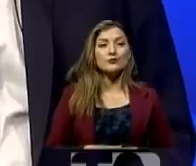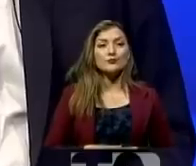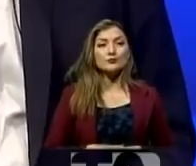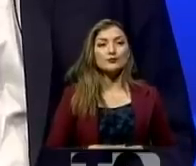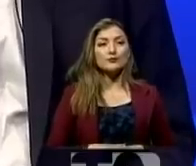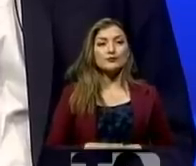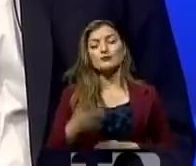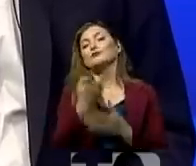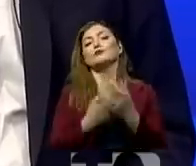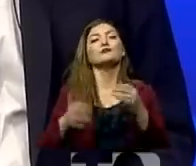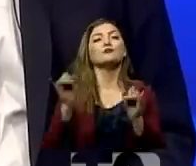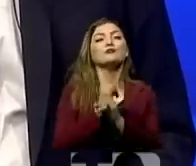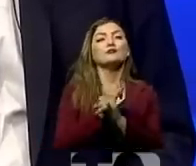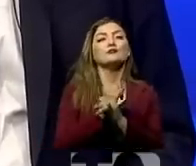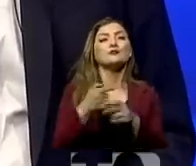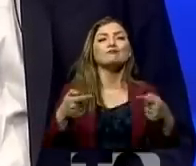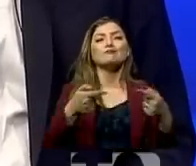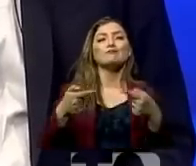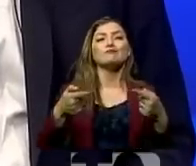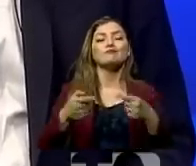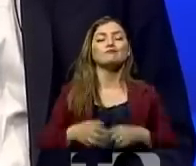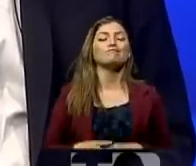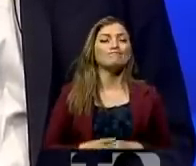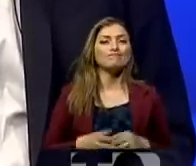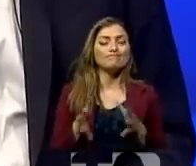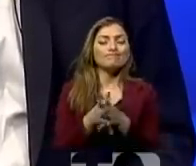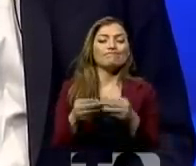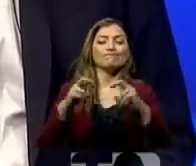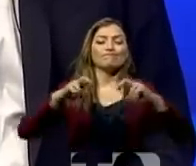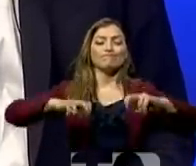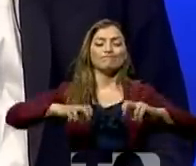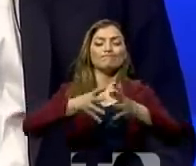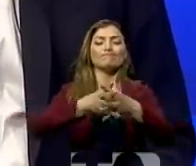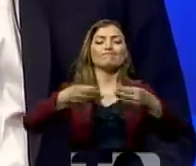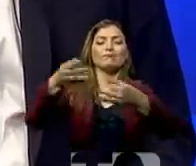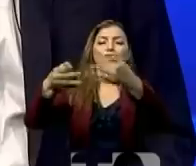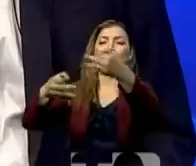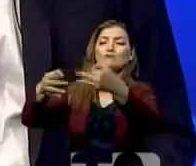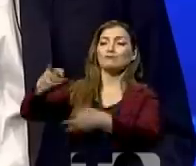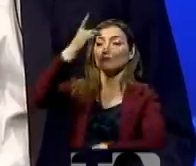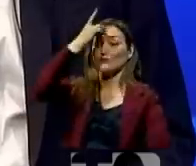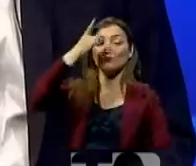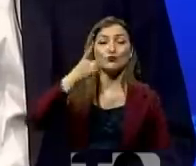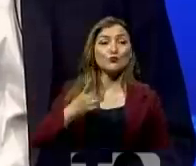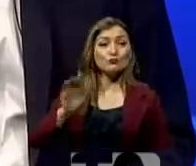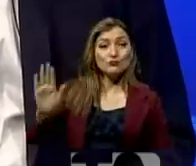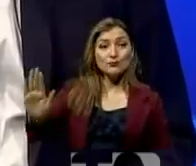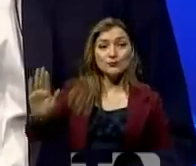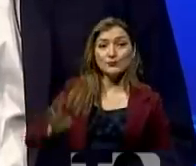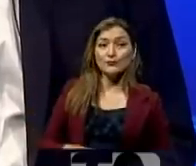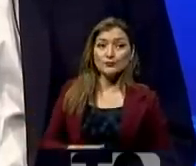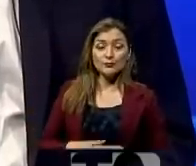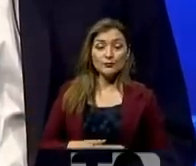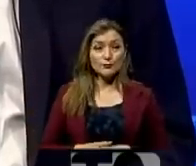instituciones tienen diferencias entre ellas deberán resolverlas la justicia deberá definir lo que deberá definir